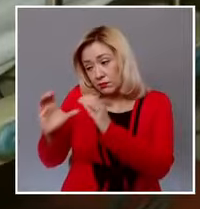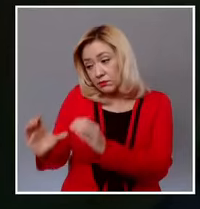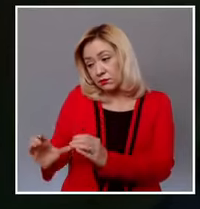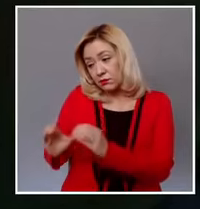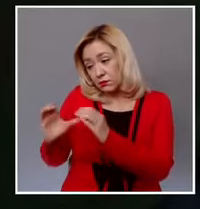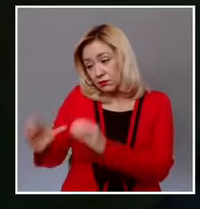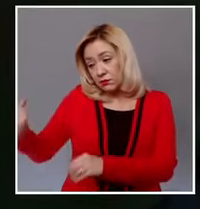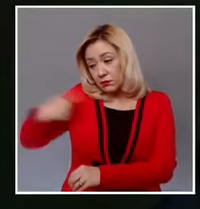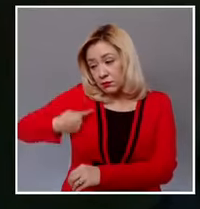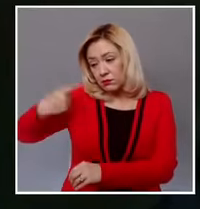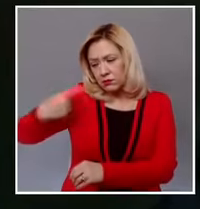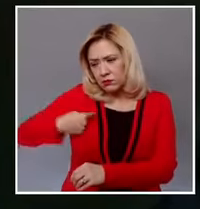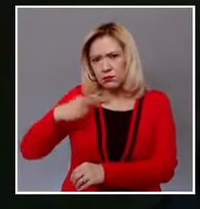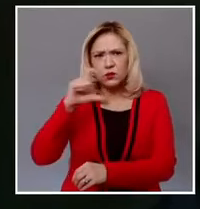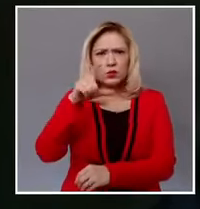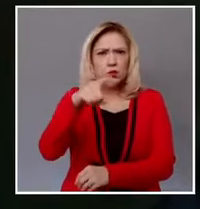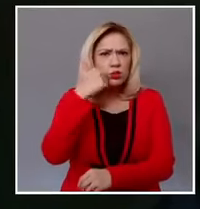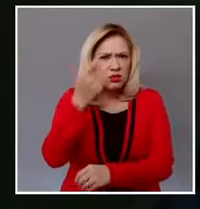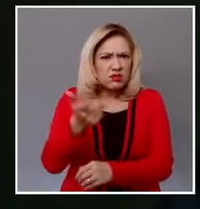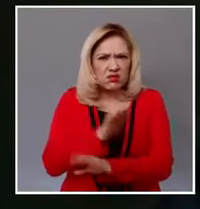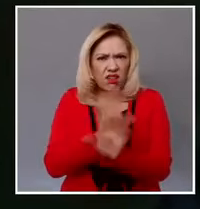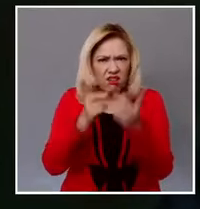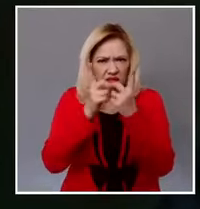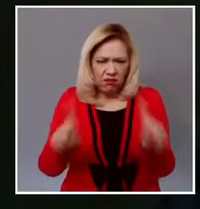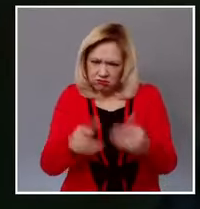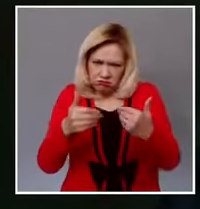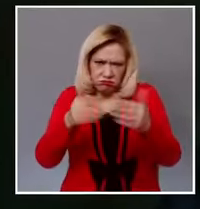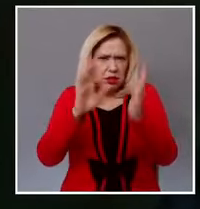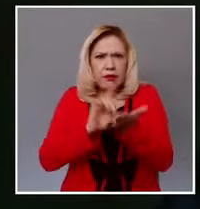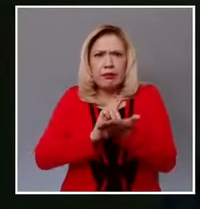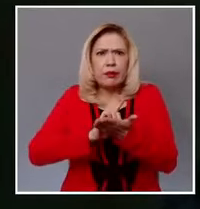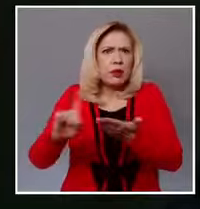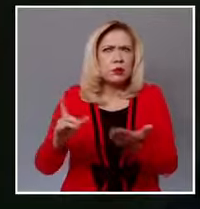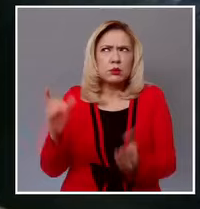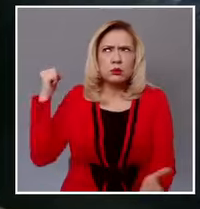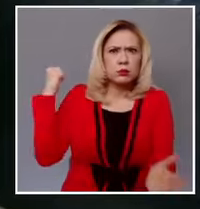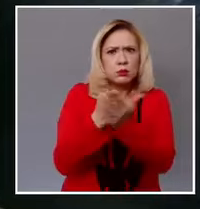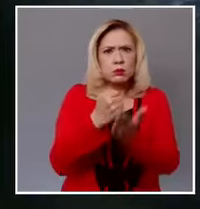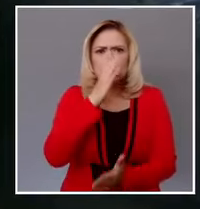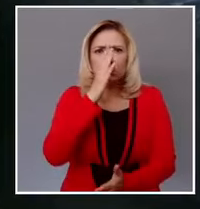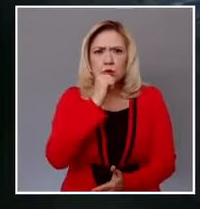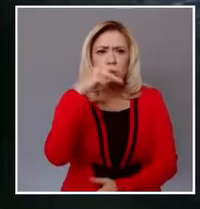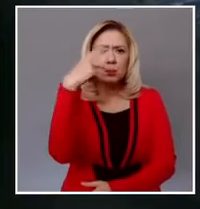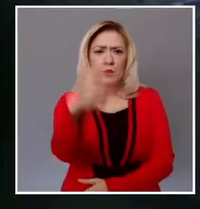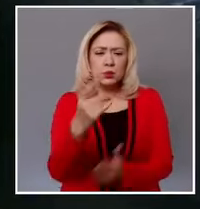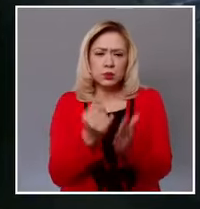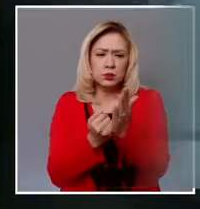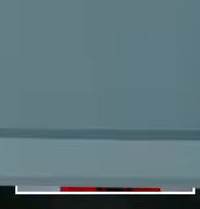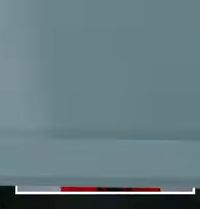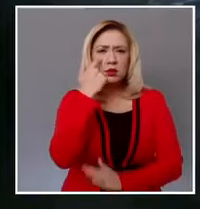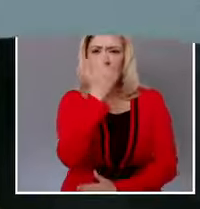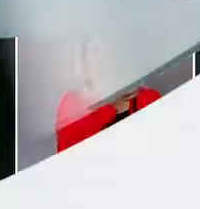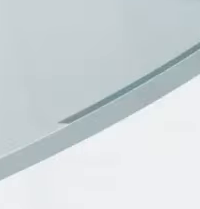exclusivamente en las personas en lo individual. Para el canal del Poder Judicial de la Federación, Óscar González.